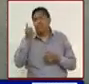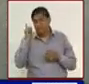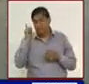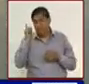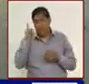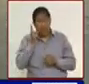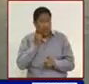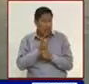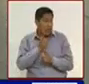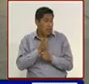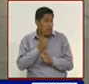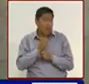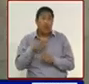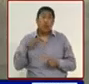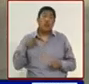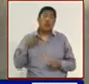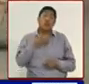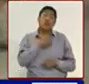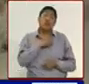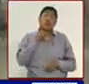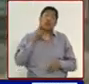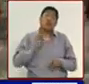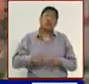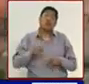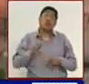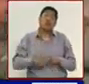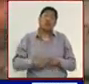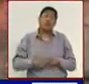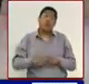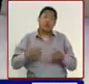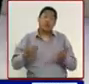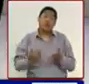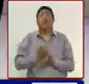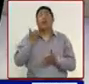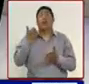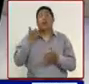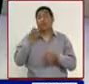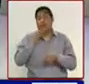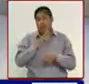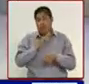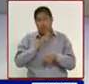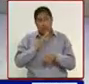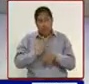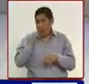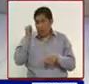informado. Exactamente, y estaremos pendientes además, Donato, de una nueva convocatoria, que